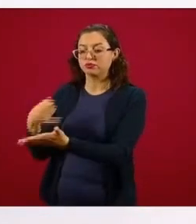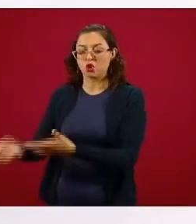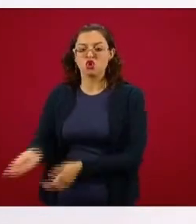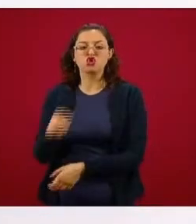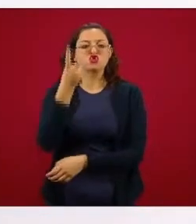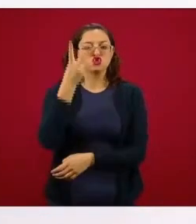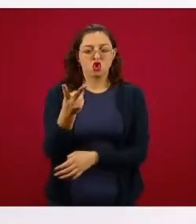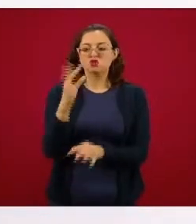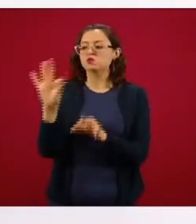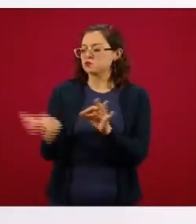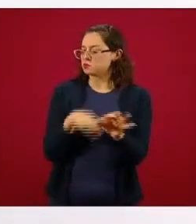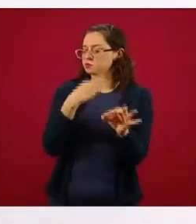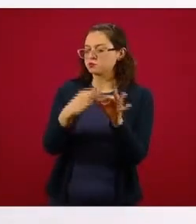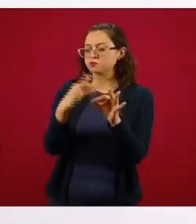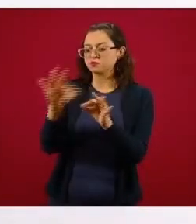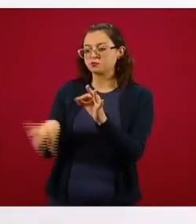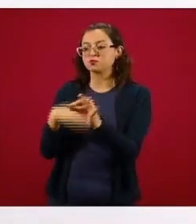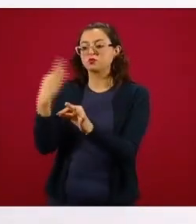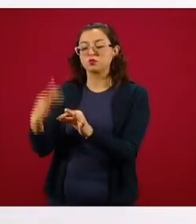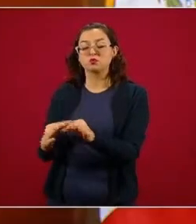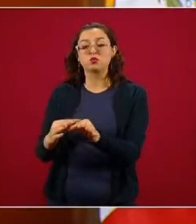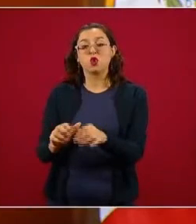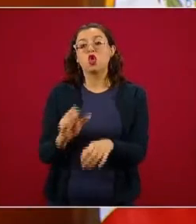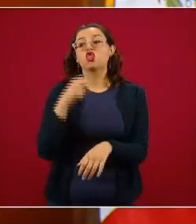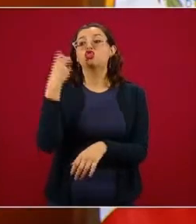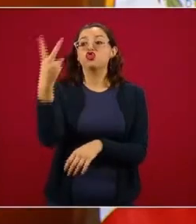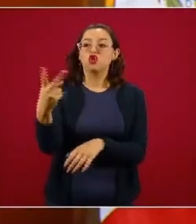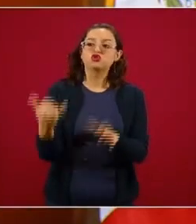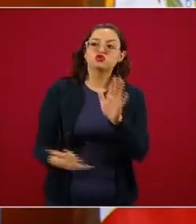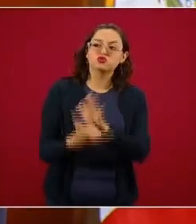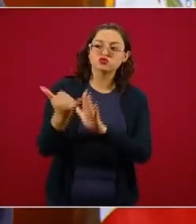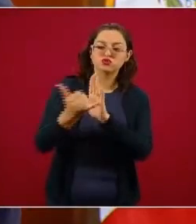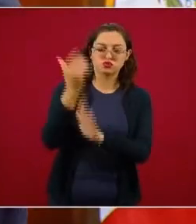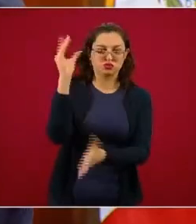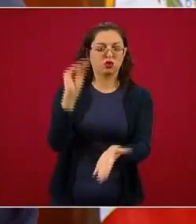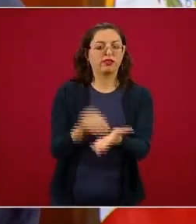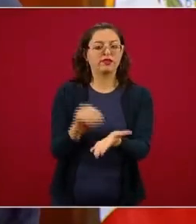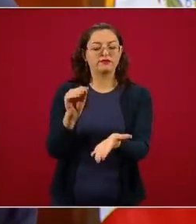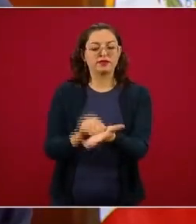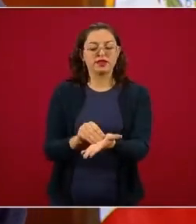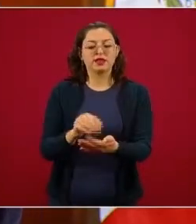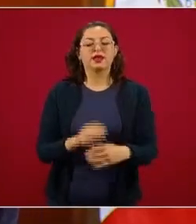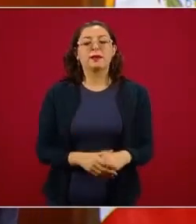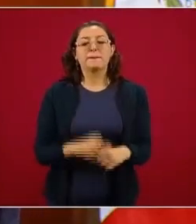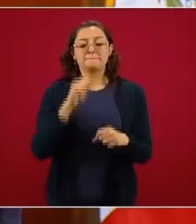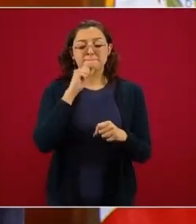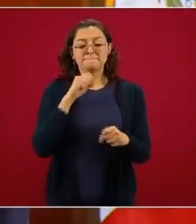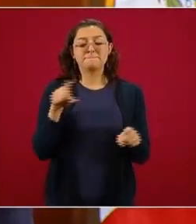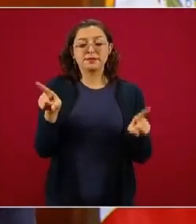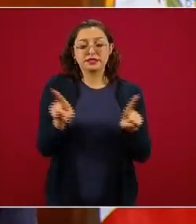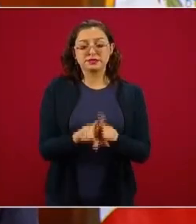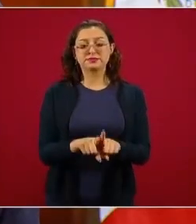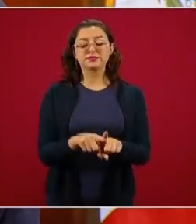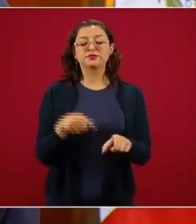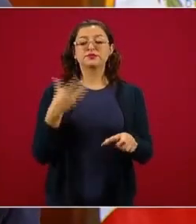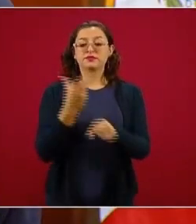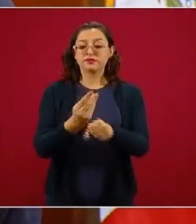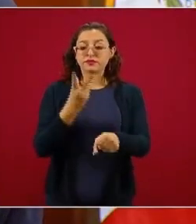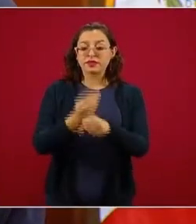y trabajamos en 2 más. Se han mejorado, ampliado o